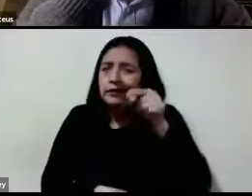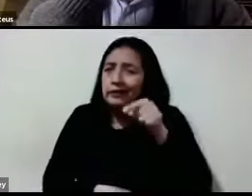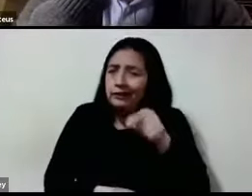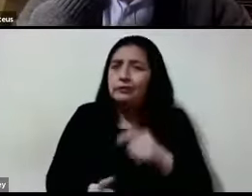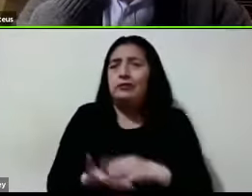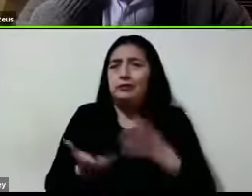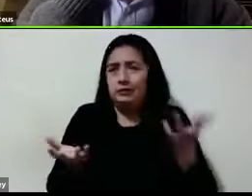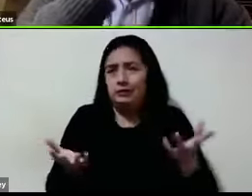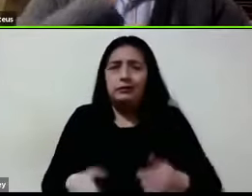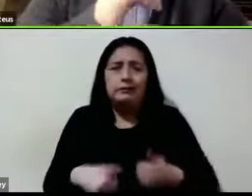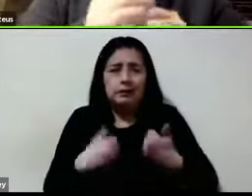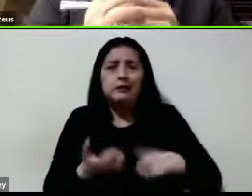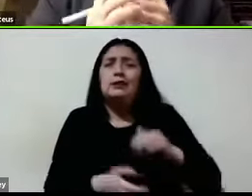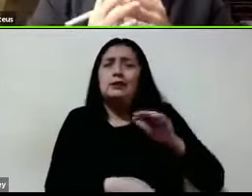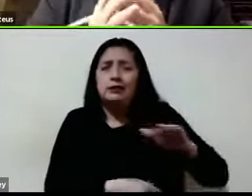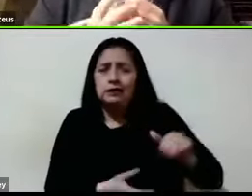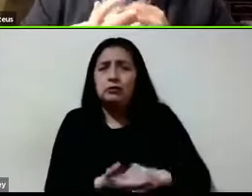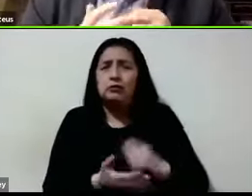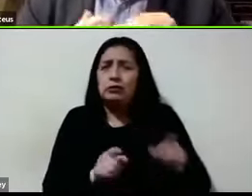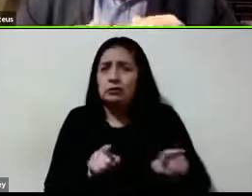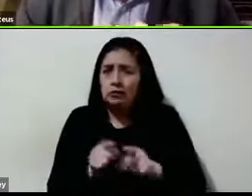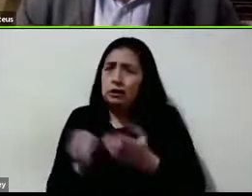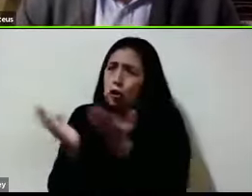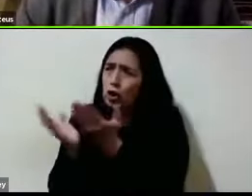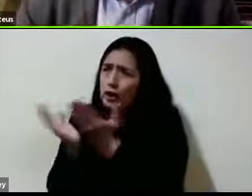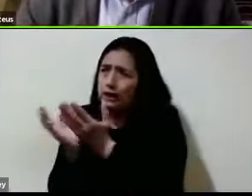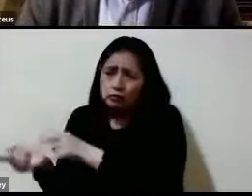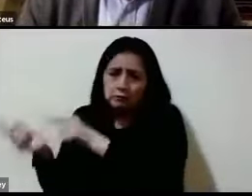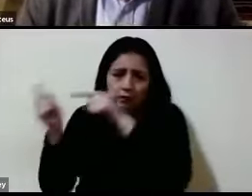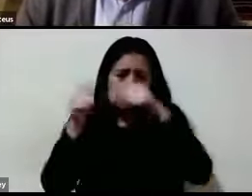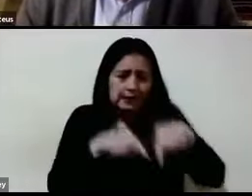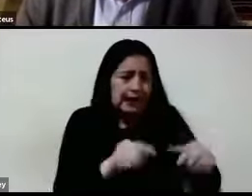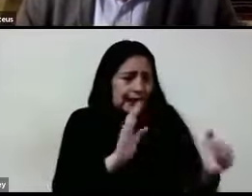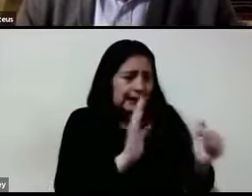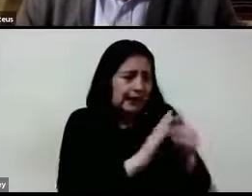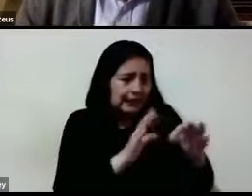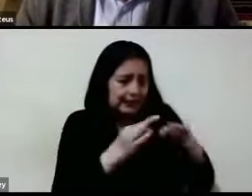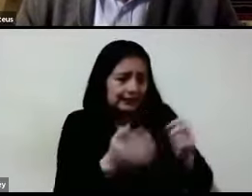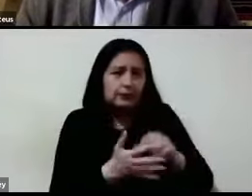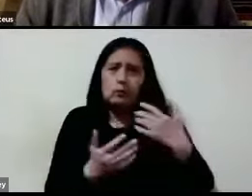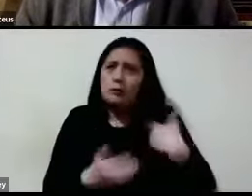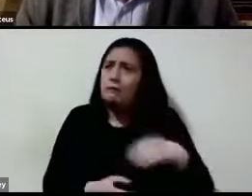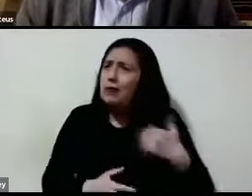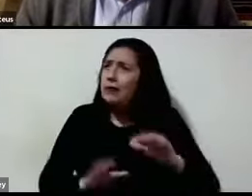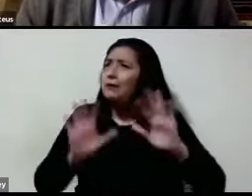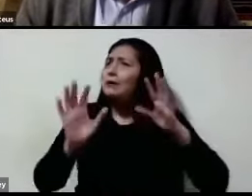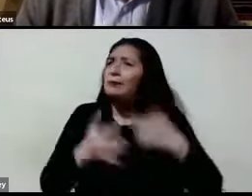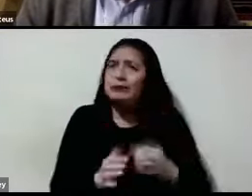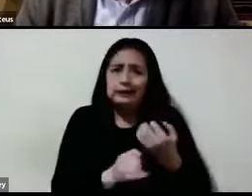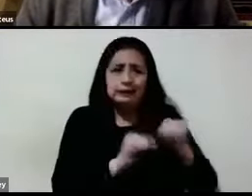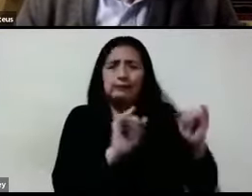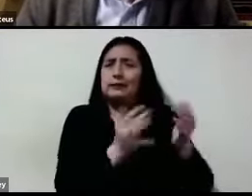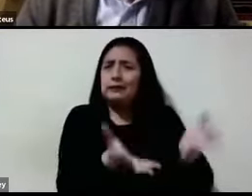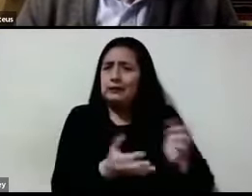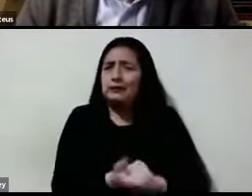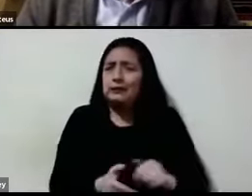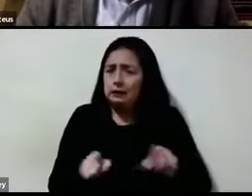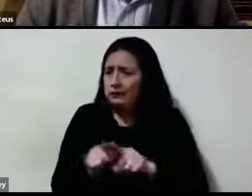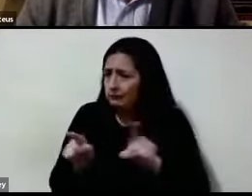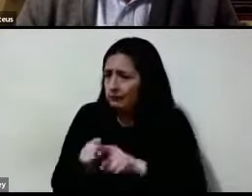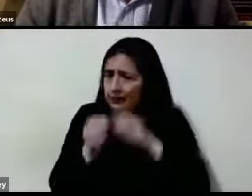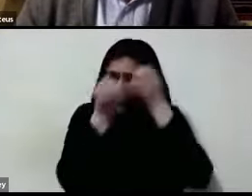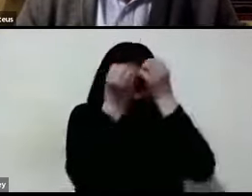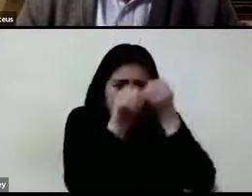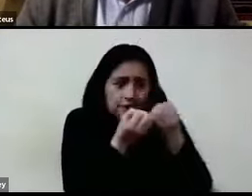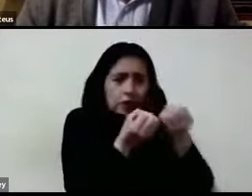niño que lleva también del colegio a la casa, y qué maravilla, porque él está logrando su autonomía y también está